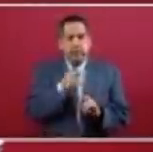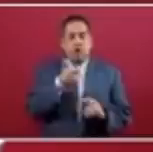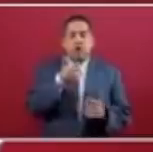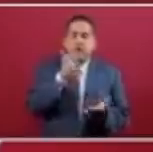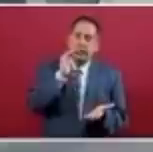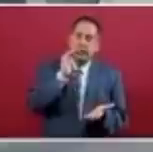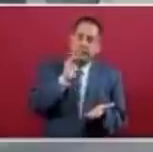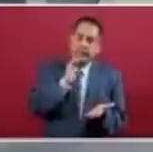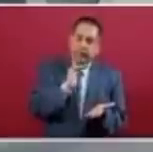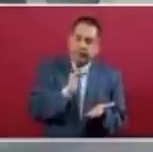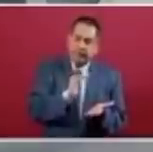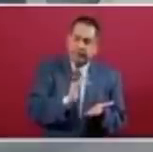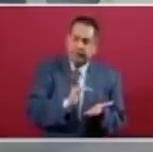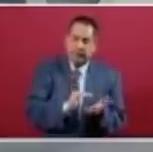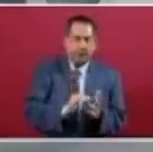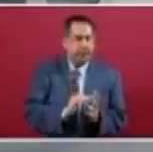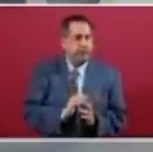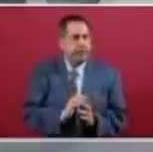reducir los costos,